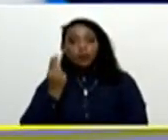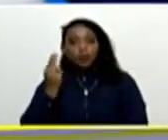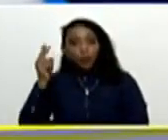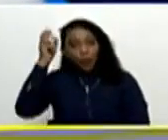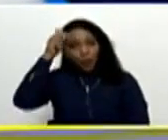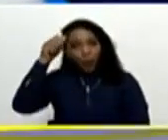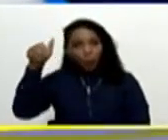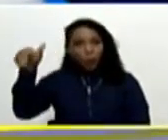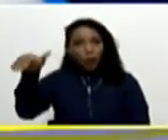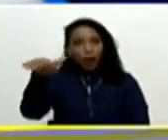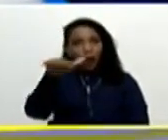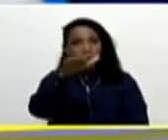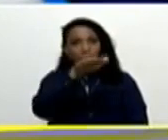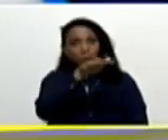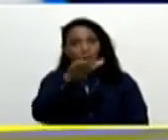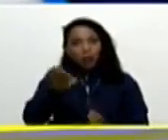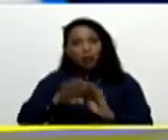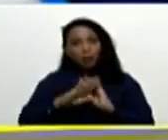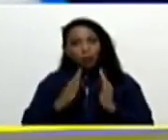pueblos,